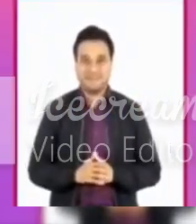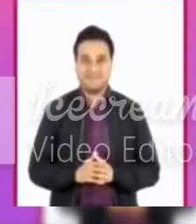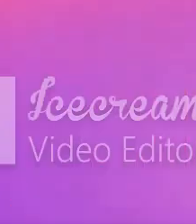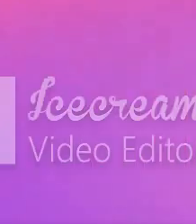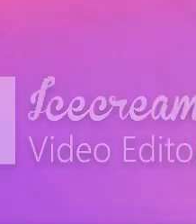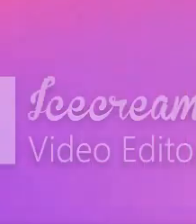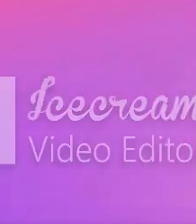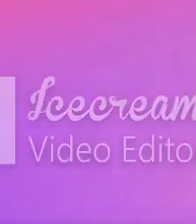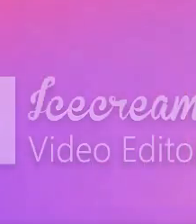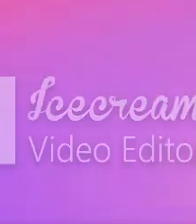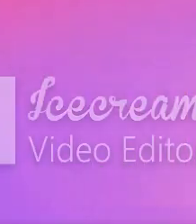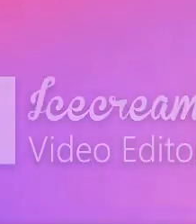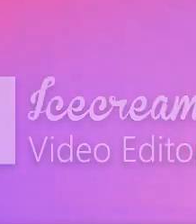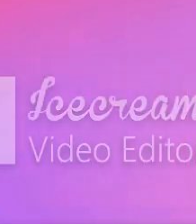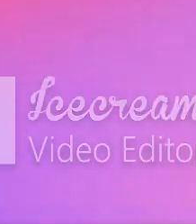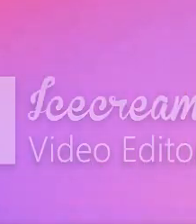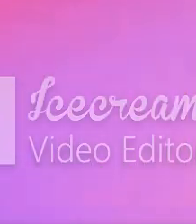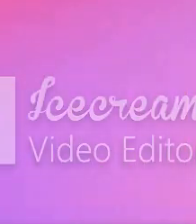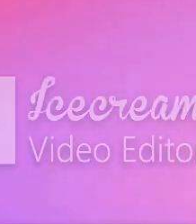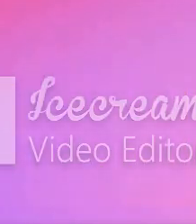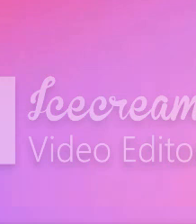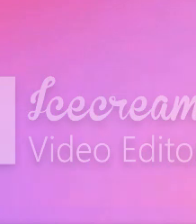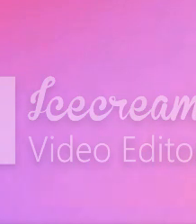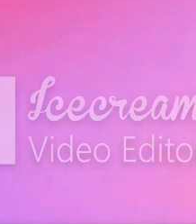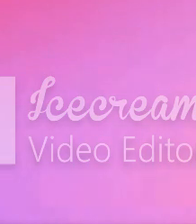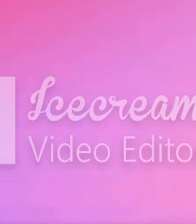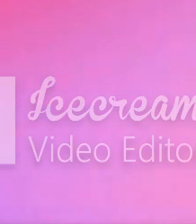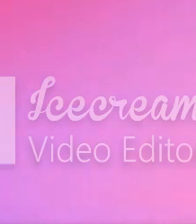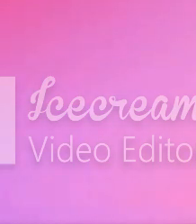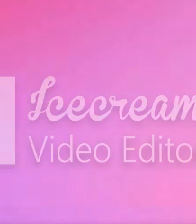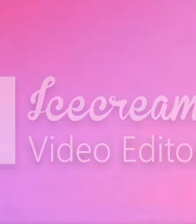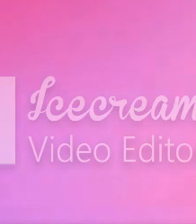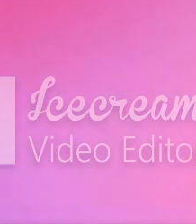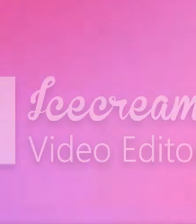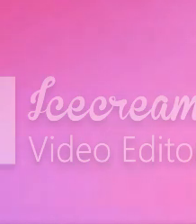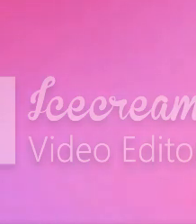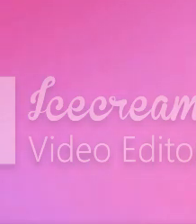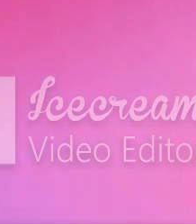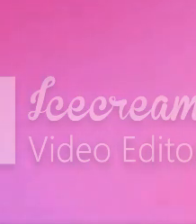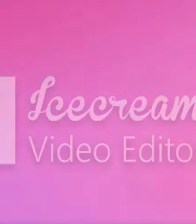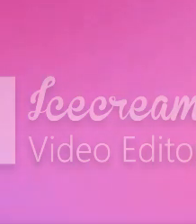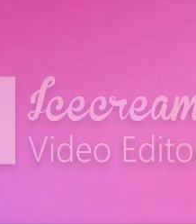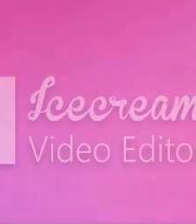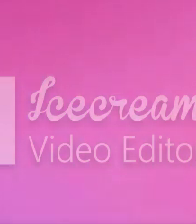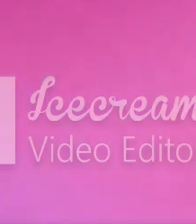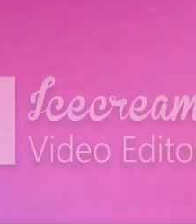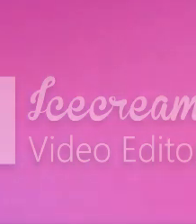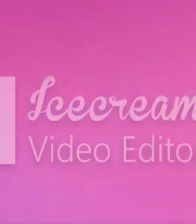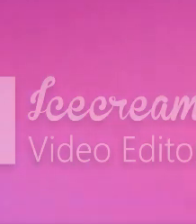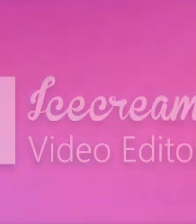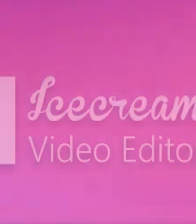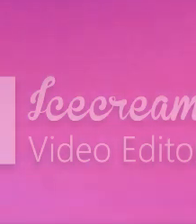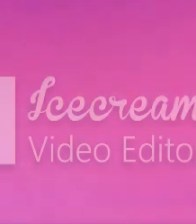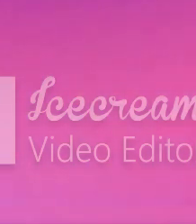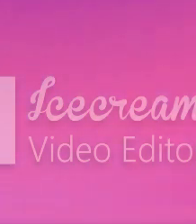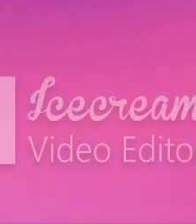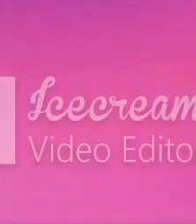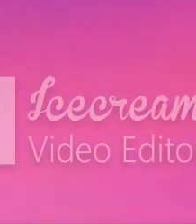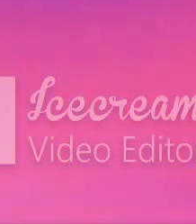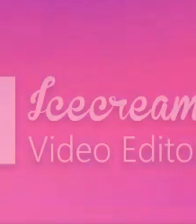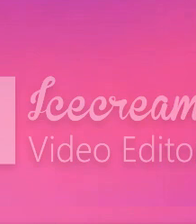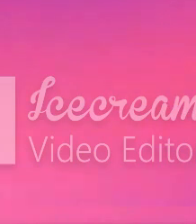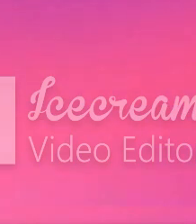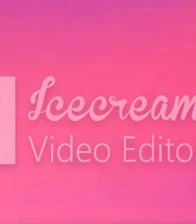Si tienes dudas o necesitas ayuda, llama al Centro de Apoyo Pedagógico a Distancia. El número de teléfono para secundaria es el